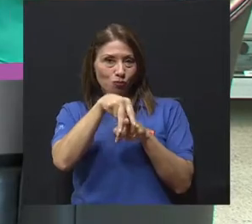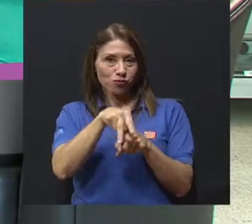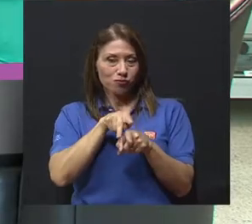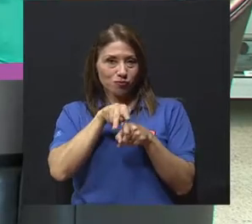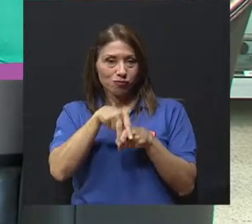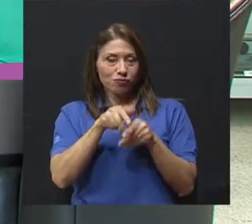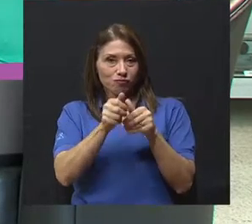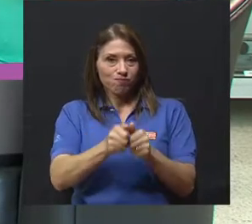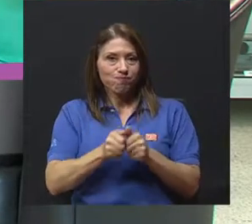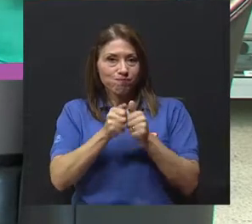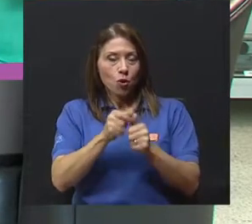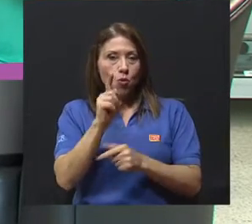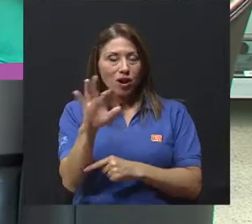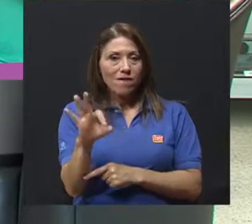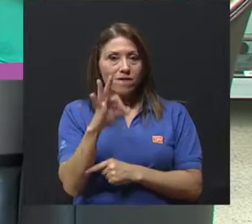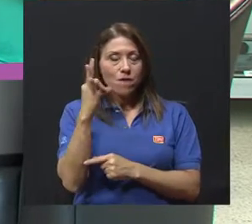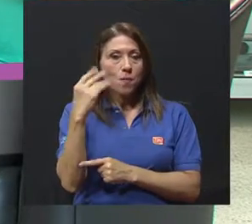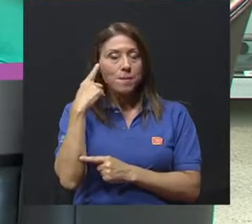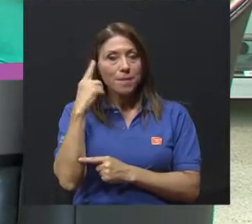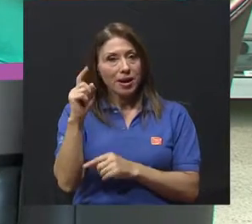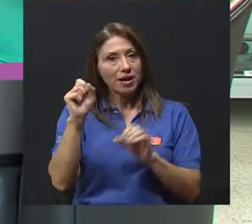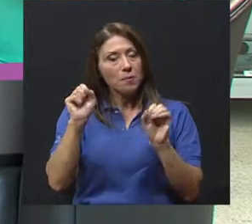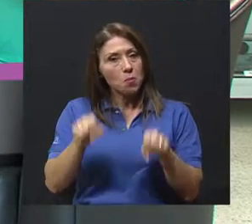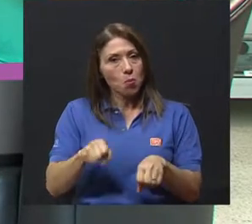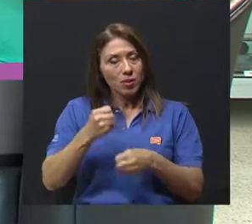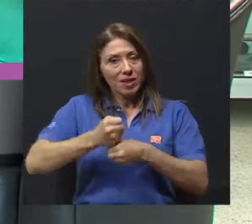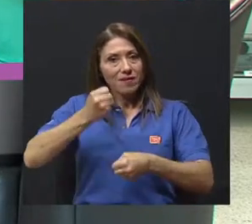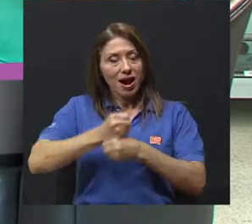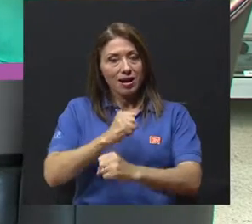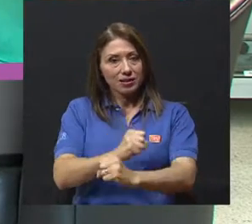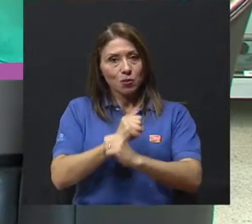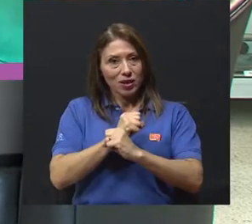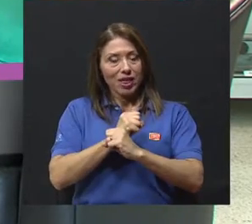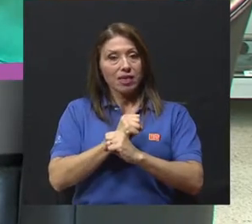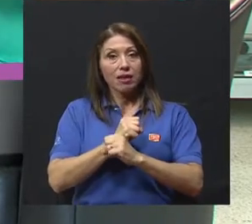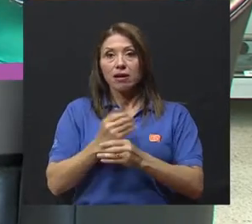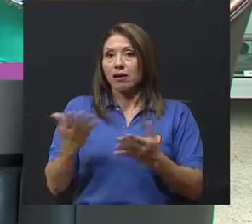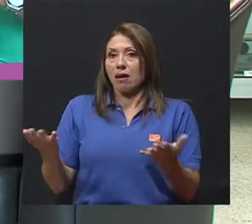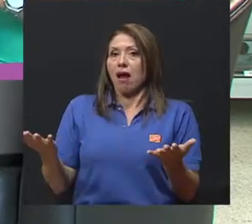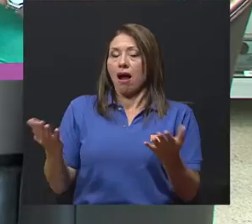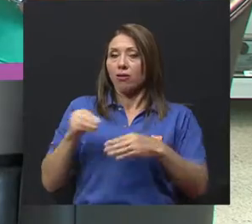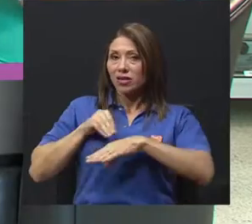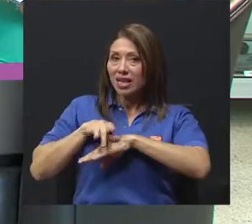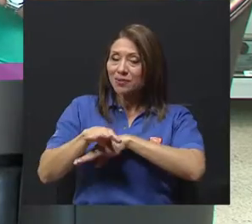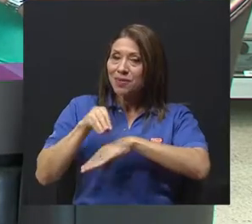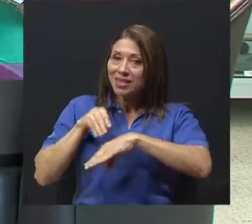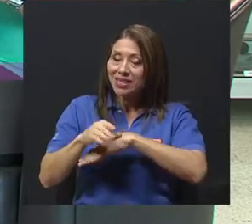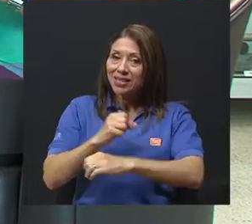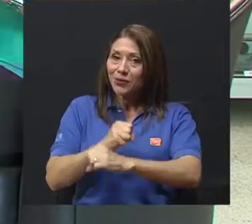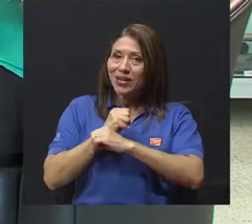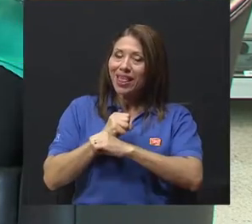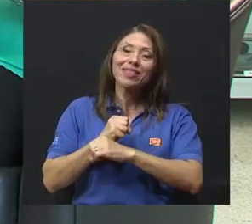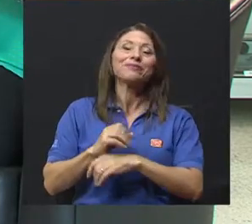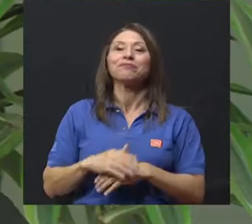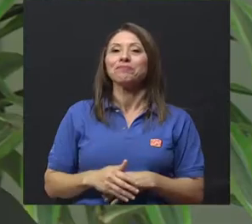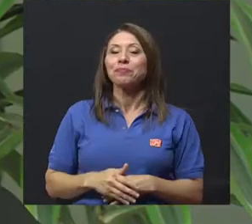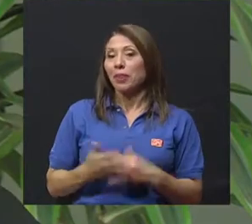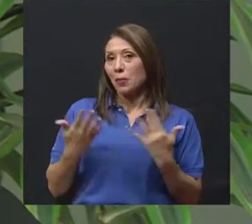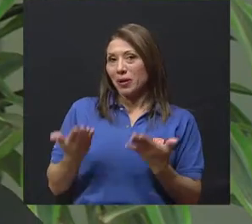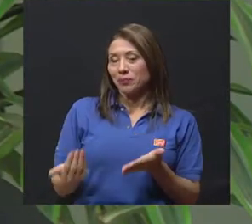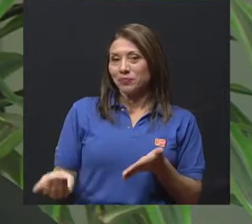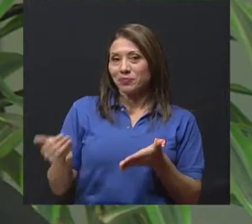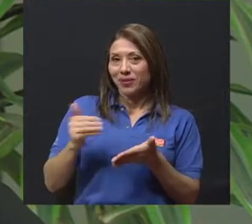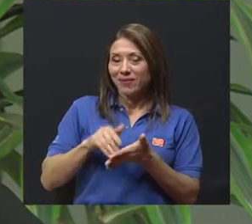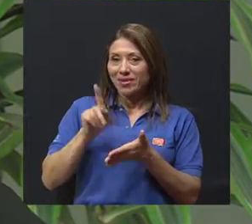forma de poder pues trabajar la seguridad transmitir todo su